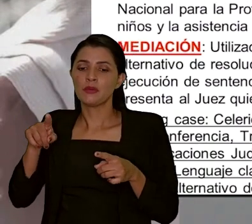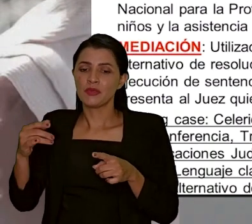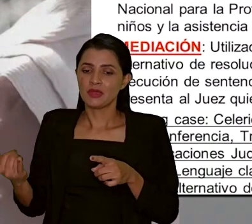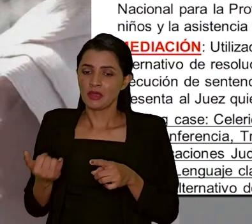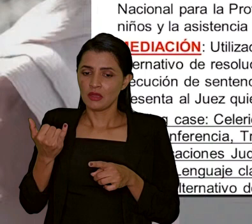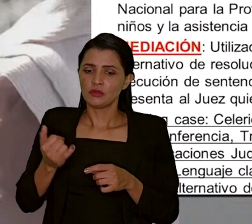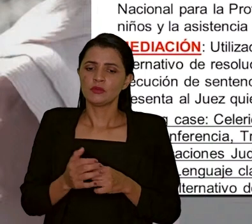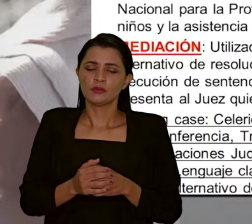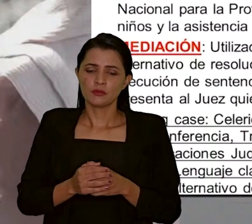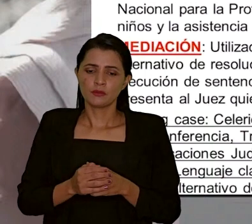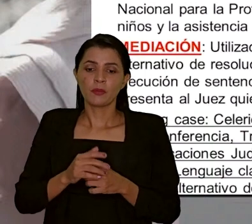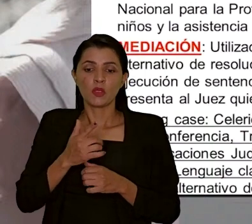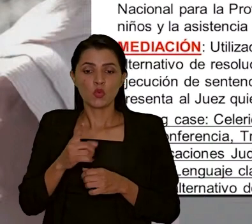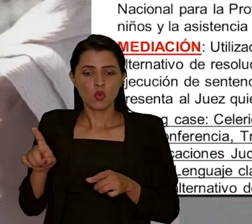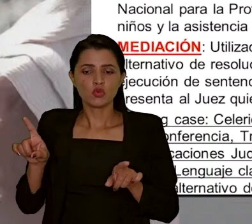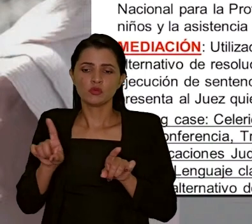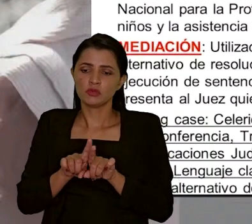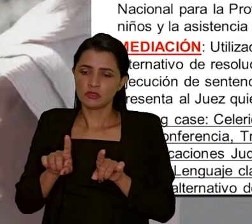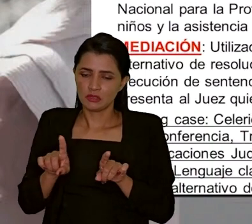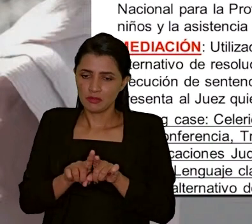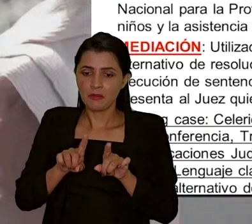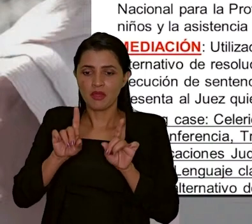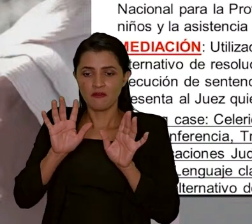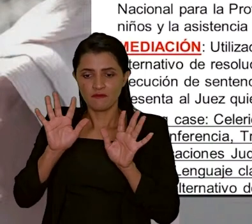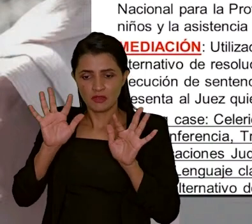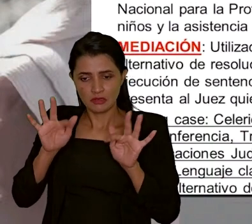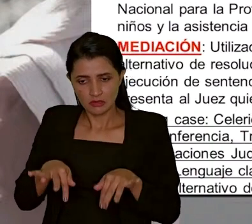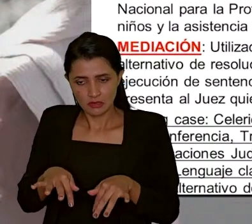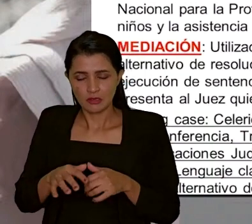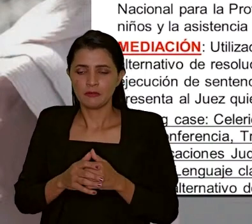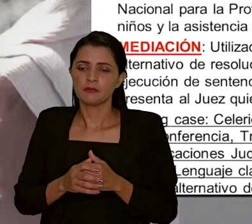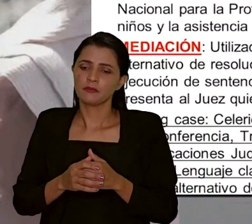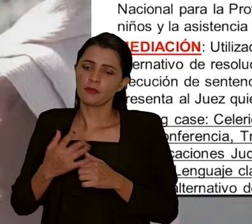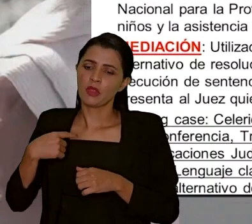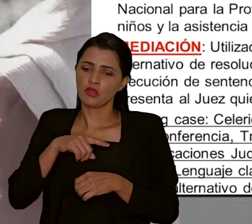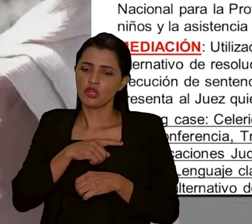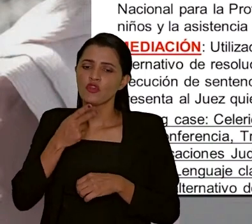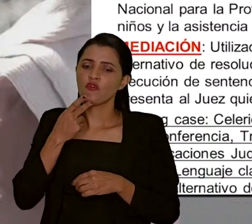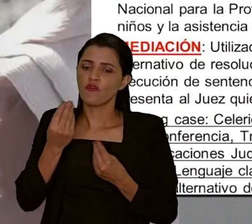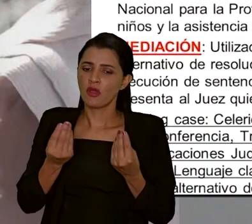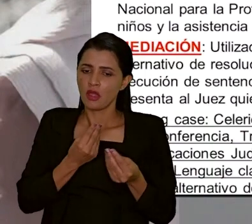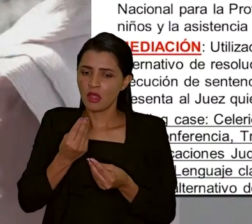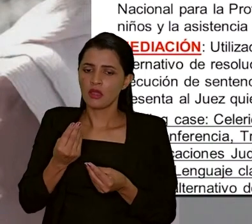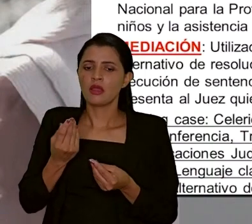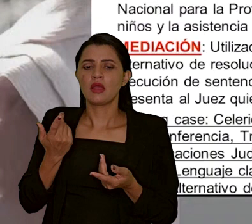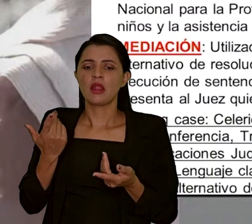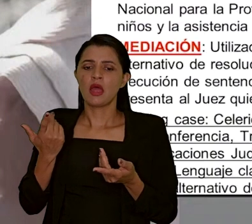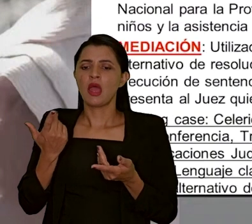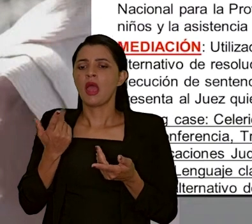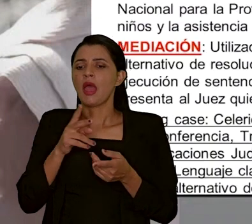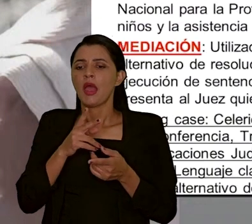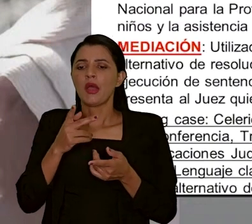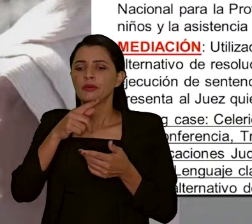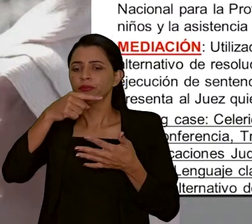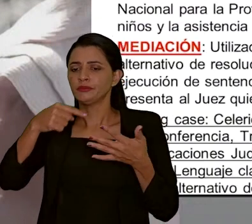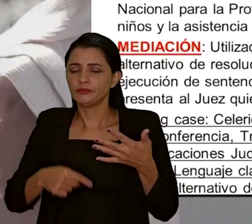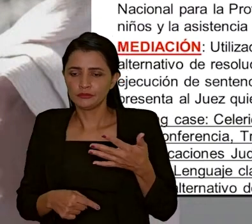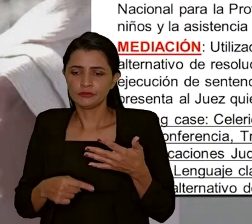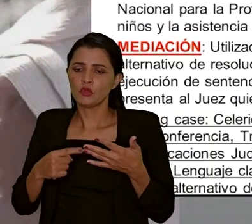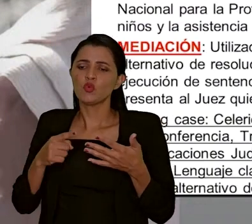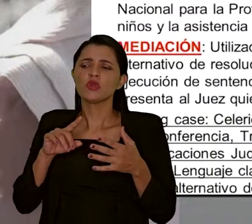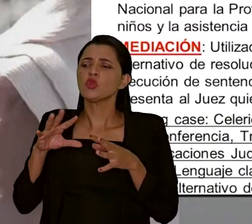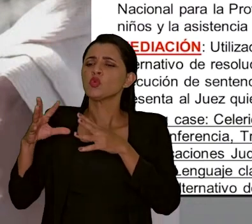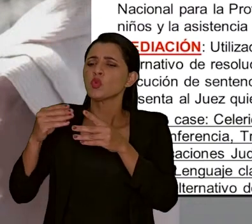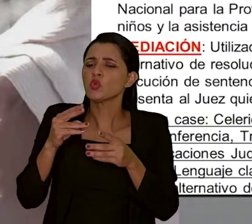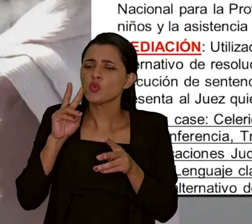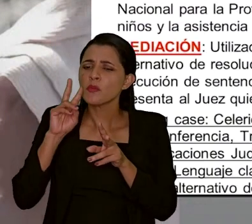último, para terminar, podemos decir que este es un living case, porque tiene todo, contempla todo. Realmente el